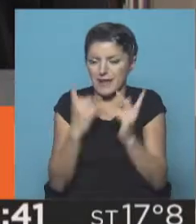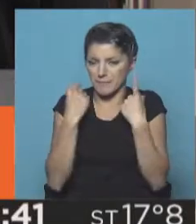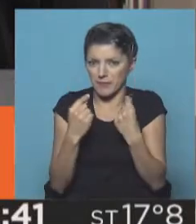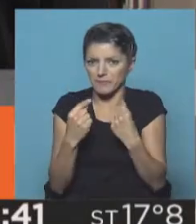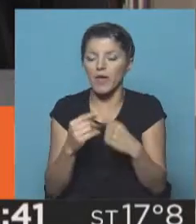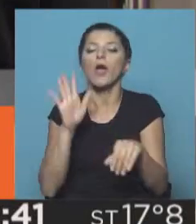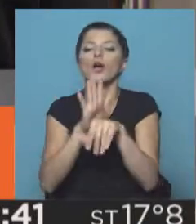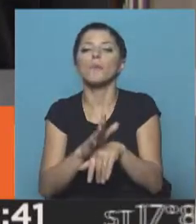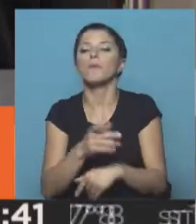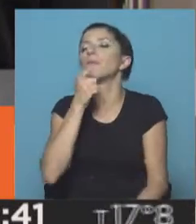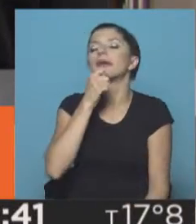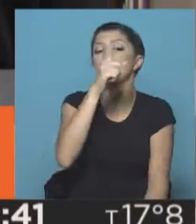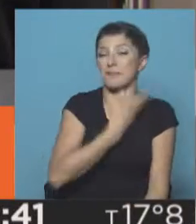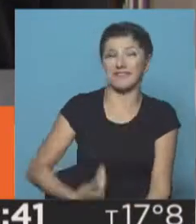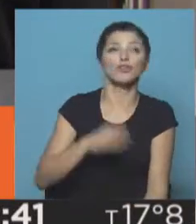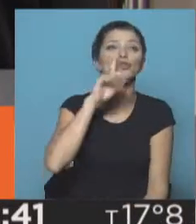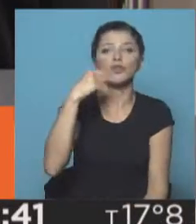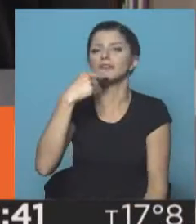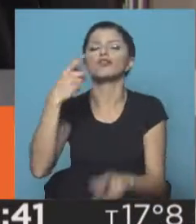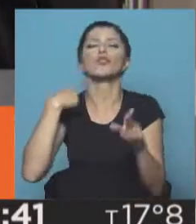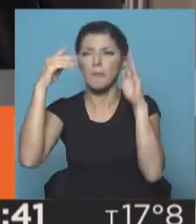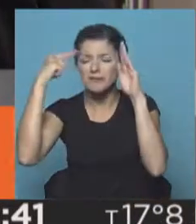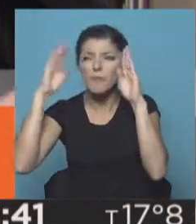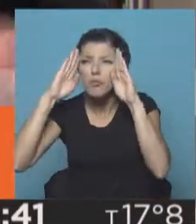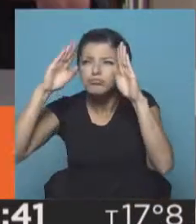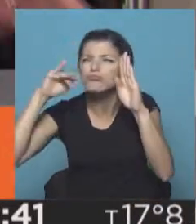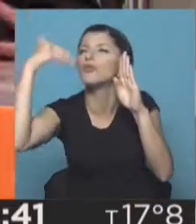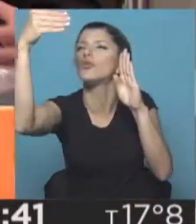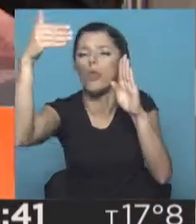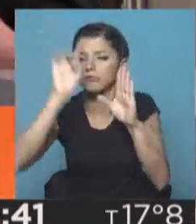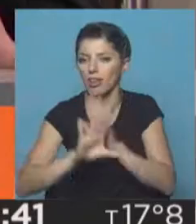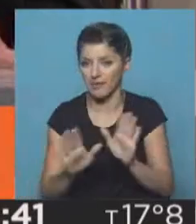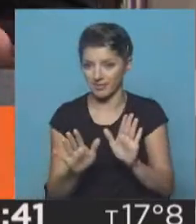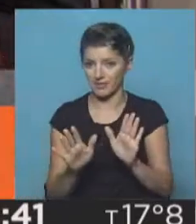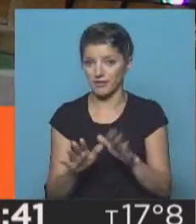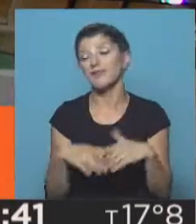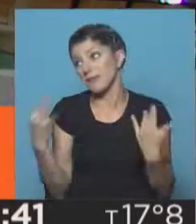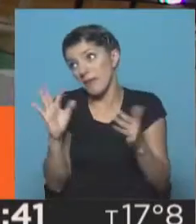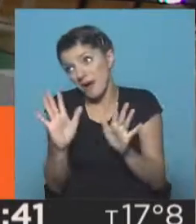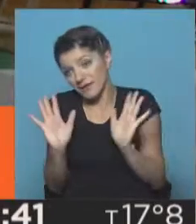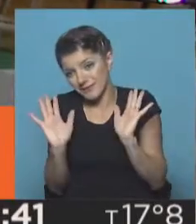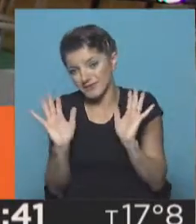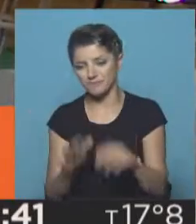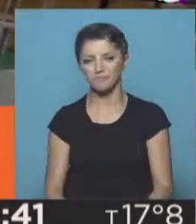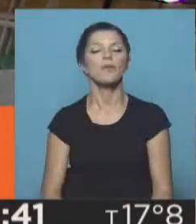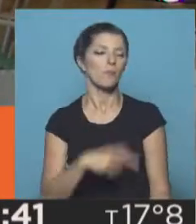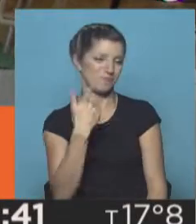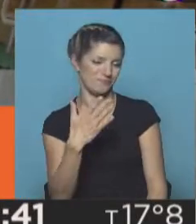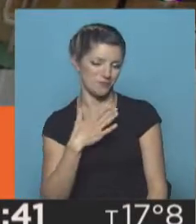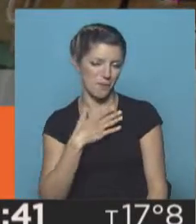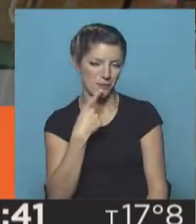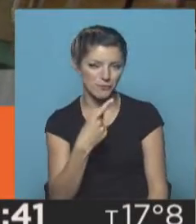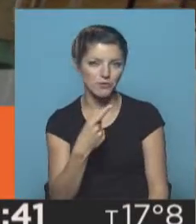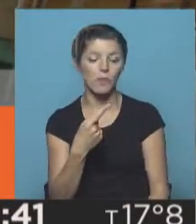para adelante. Obama dice, viste, miremos para adelante. Y acá también, entonces... Pero por eso, digamos... Habría que hacerla, ¿no? Por eso, a eso voy, porque las cosas no